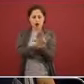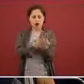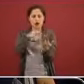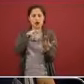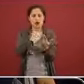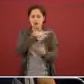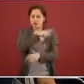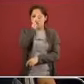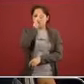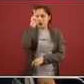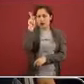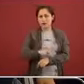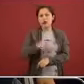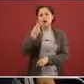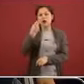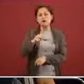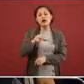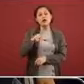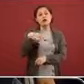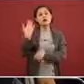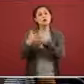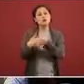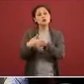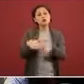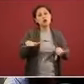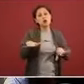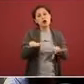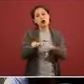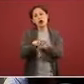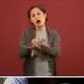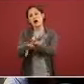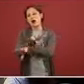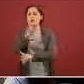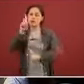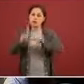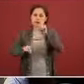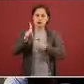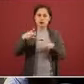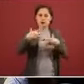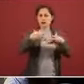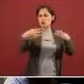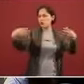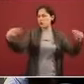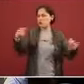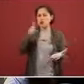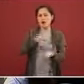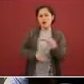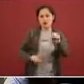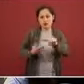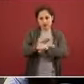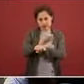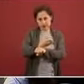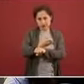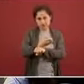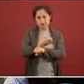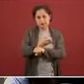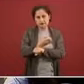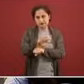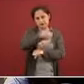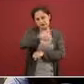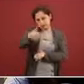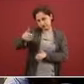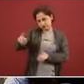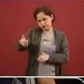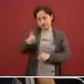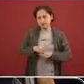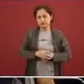seguirá siendo la primera siempre. Esto cambia de acuerdo a la intensidad de la transmisión de los otros estados y del estado mismo.